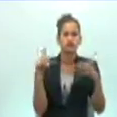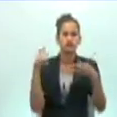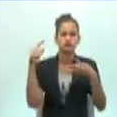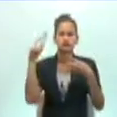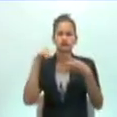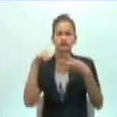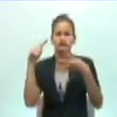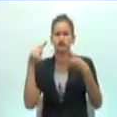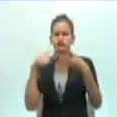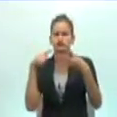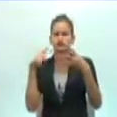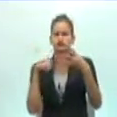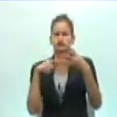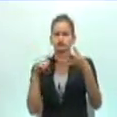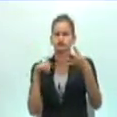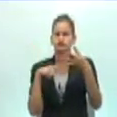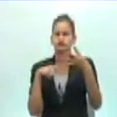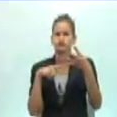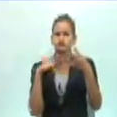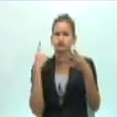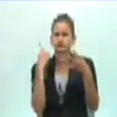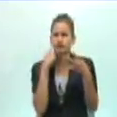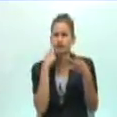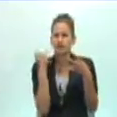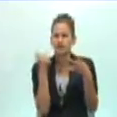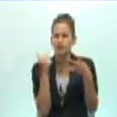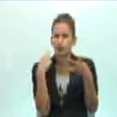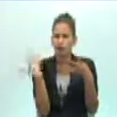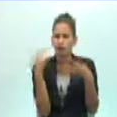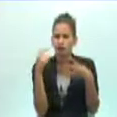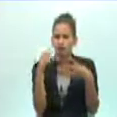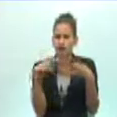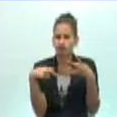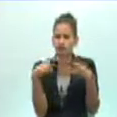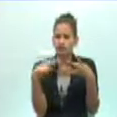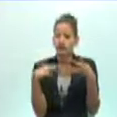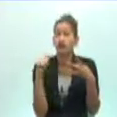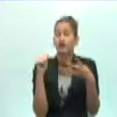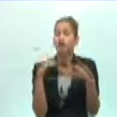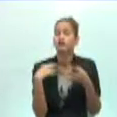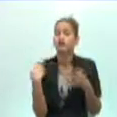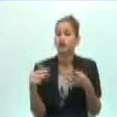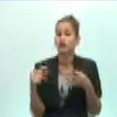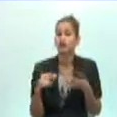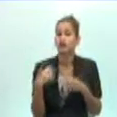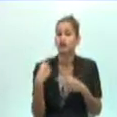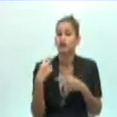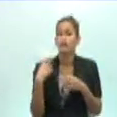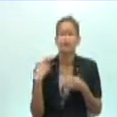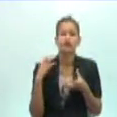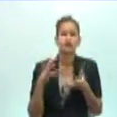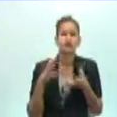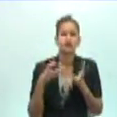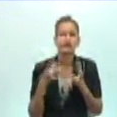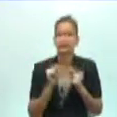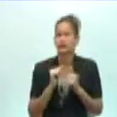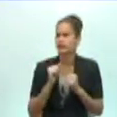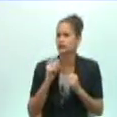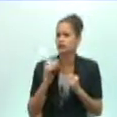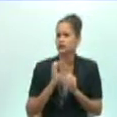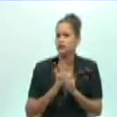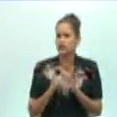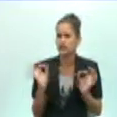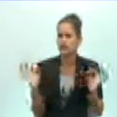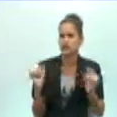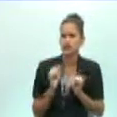instructivo o informativo. Fíjense bien, esta actividad la van a desarrollar de forma oral, una actividad muy